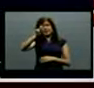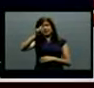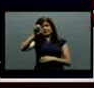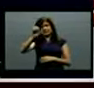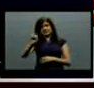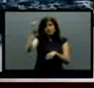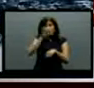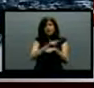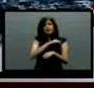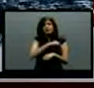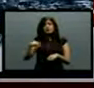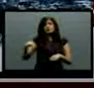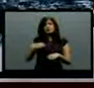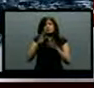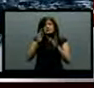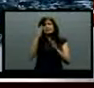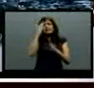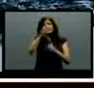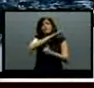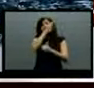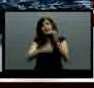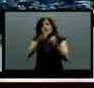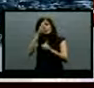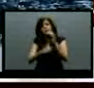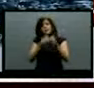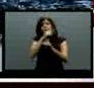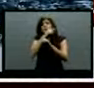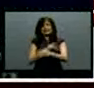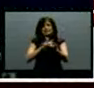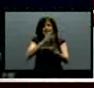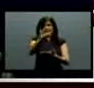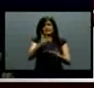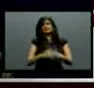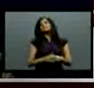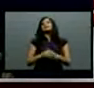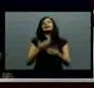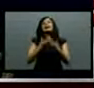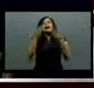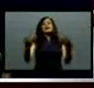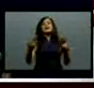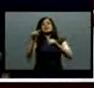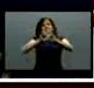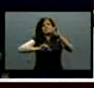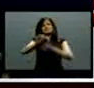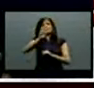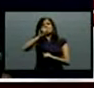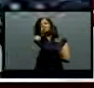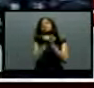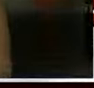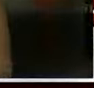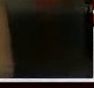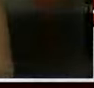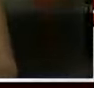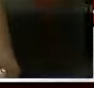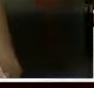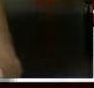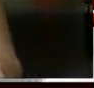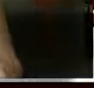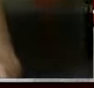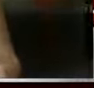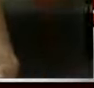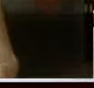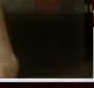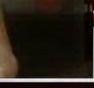sin embargo sus resultados son muy buenos. Y si lo vemos en el ámbito nacional, indudablemente Josefina Vázquez Mota es también la